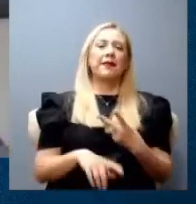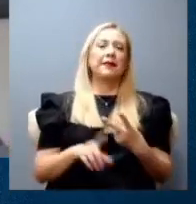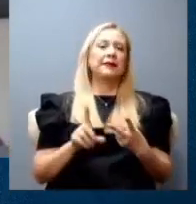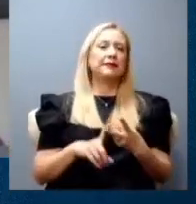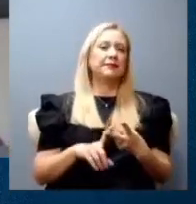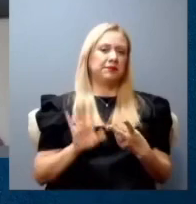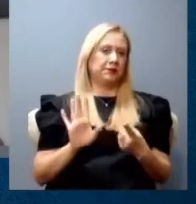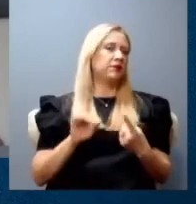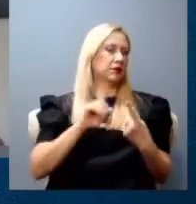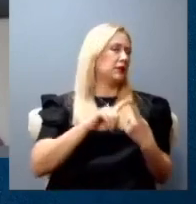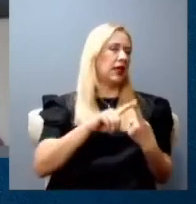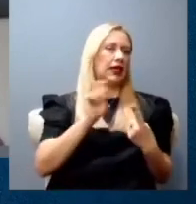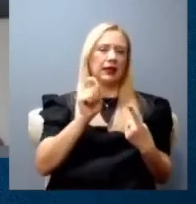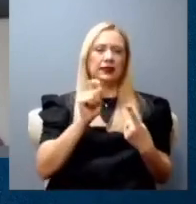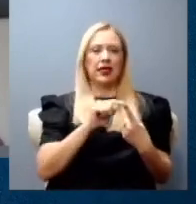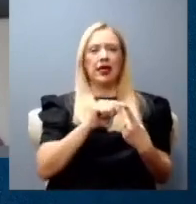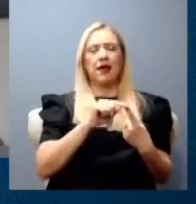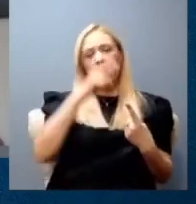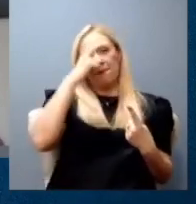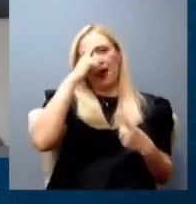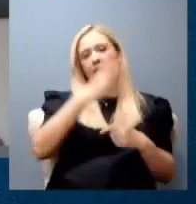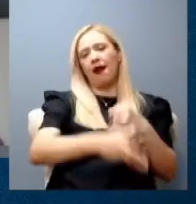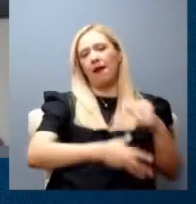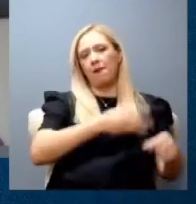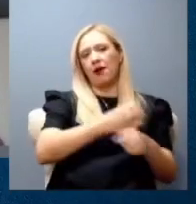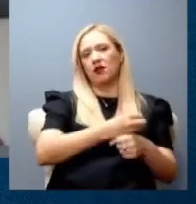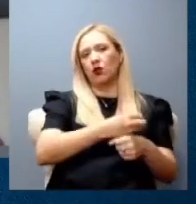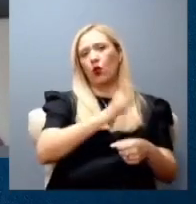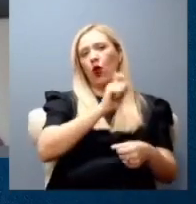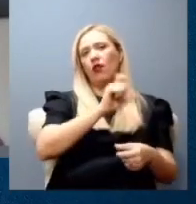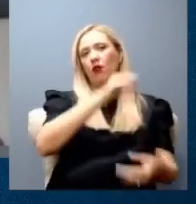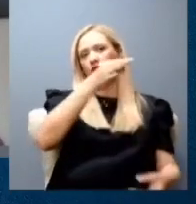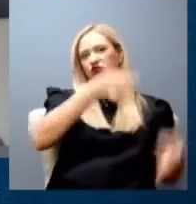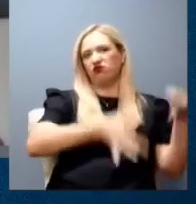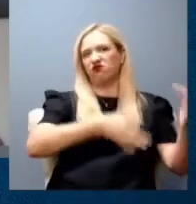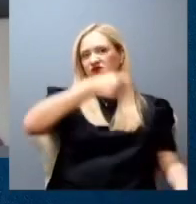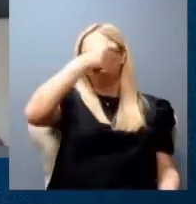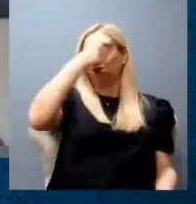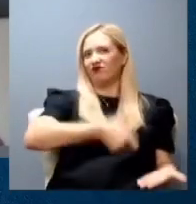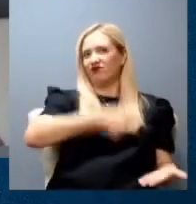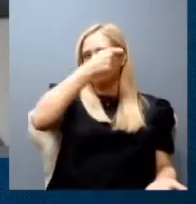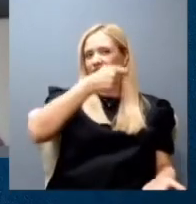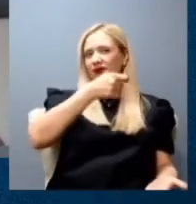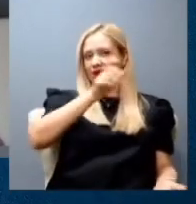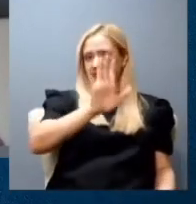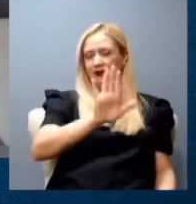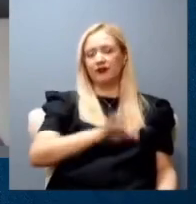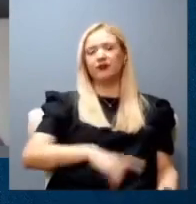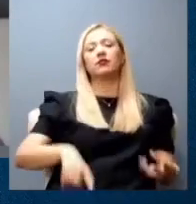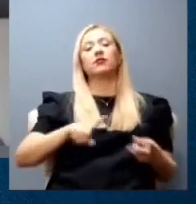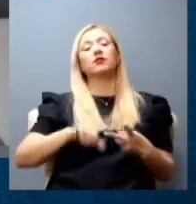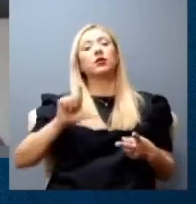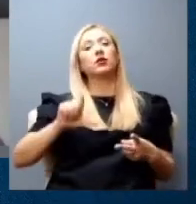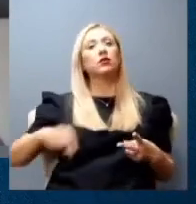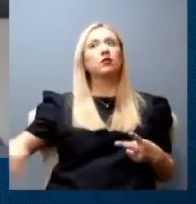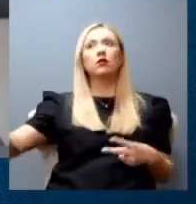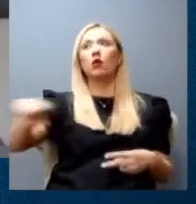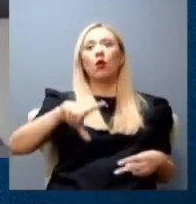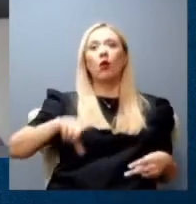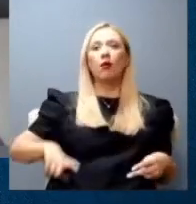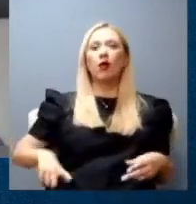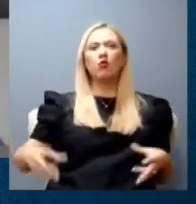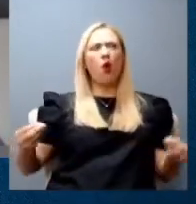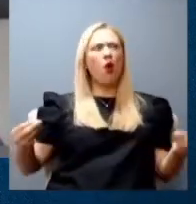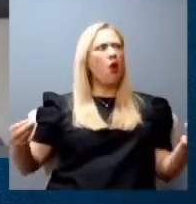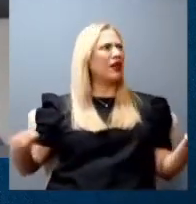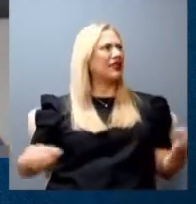Eso, digamos, es claro en las reparaciones judiciales, pero cuando un Estado se enfrenta a la masividad de víctimas,